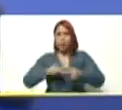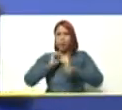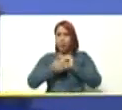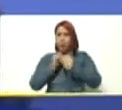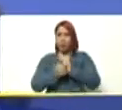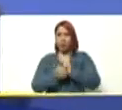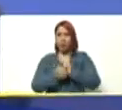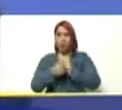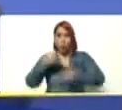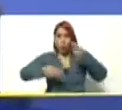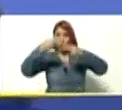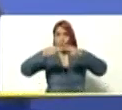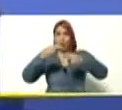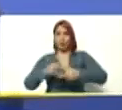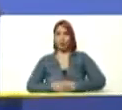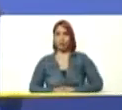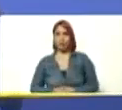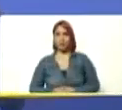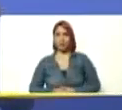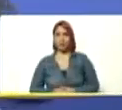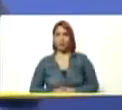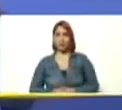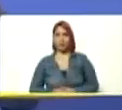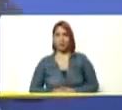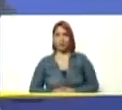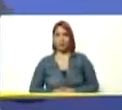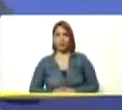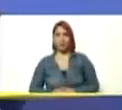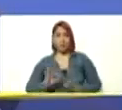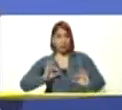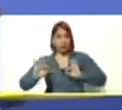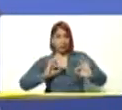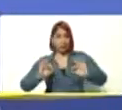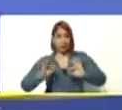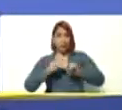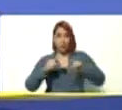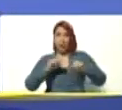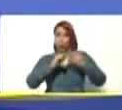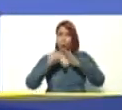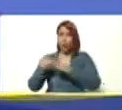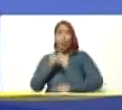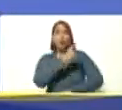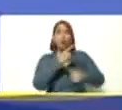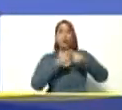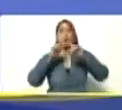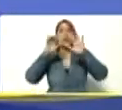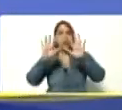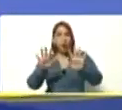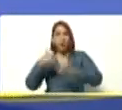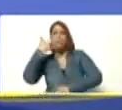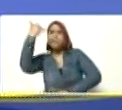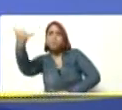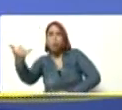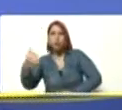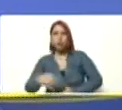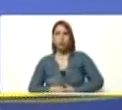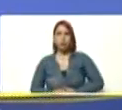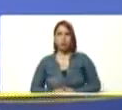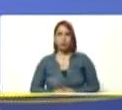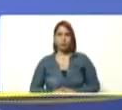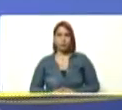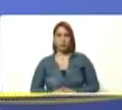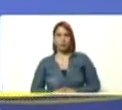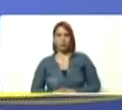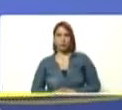y construir un teatro para la comunidad por el 1x10.